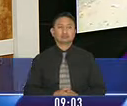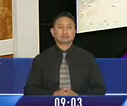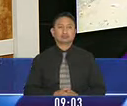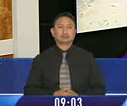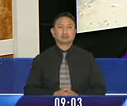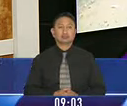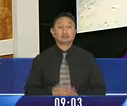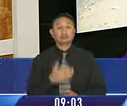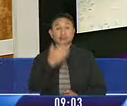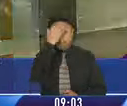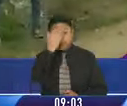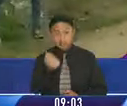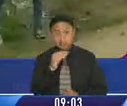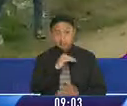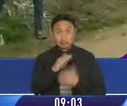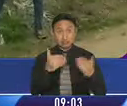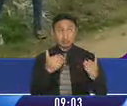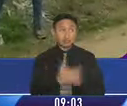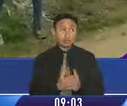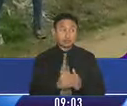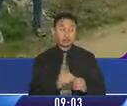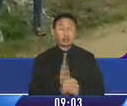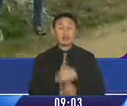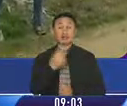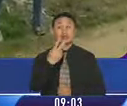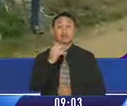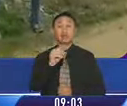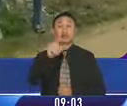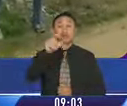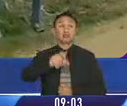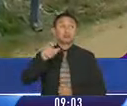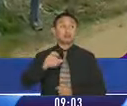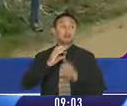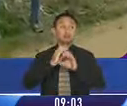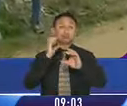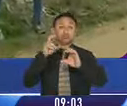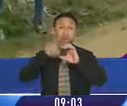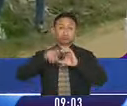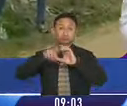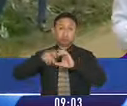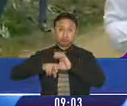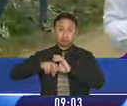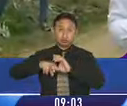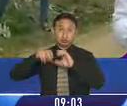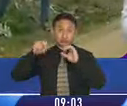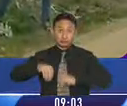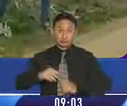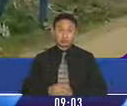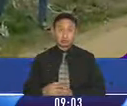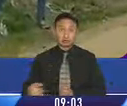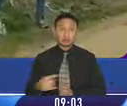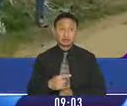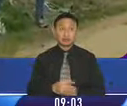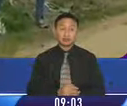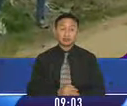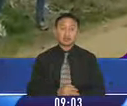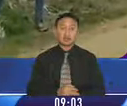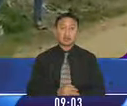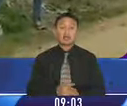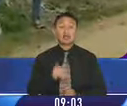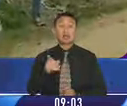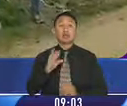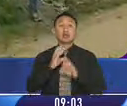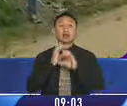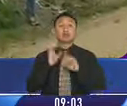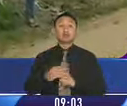Buenos días con todos. Al menos 20 pasajeros de un bus urbano resultaron heridos luego de que la unidad